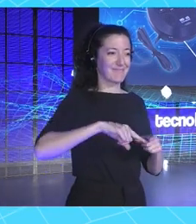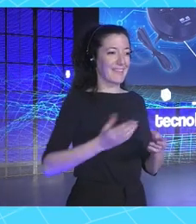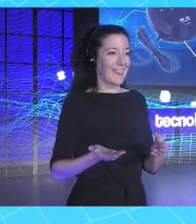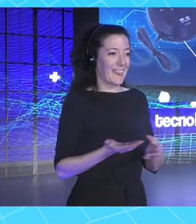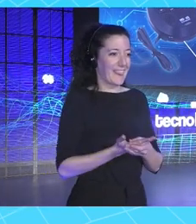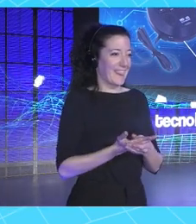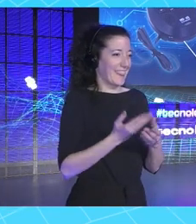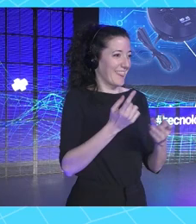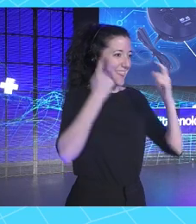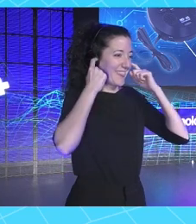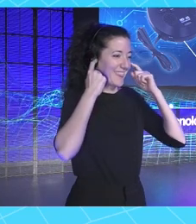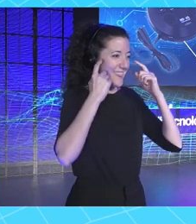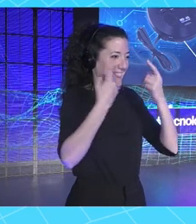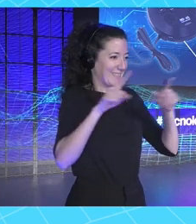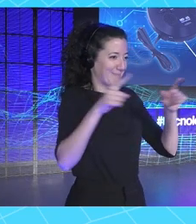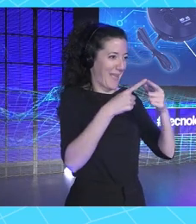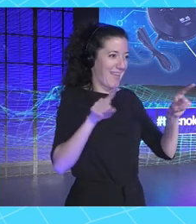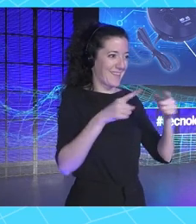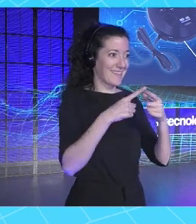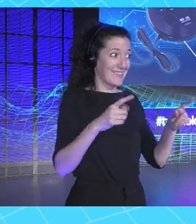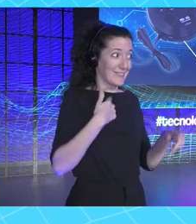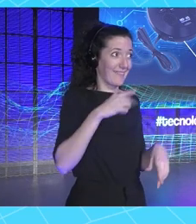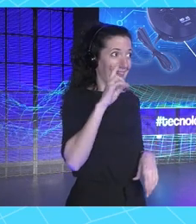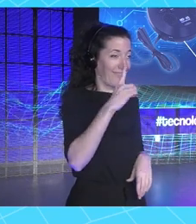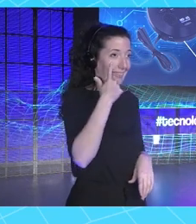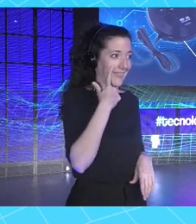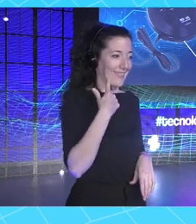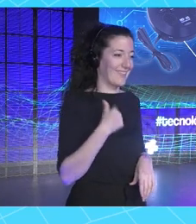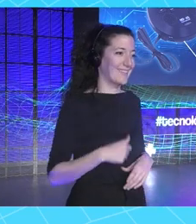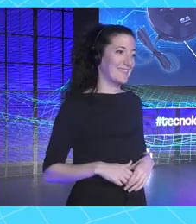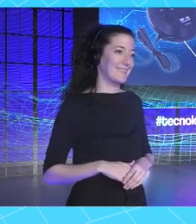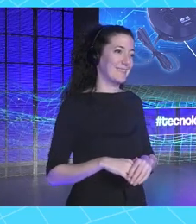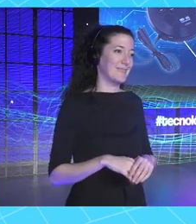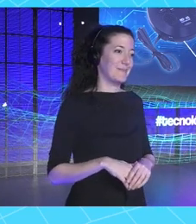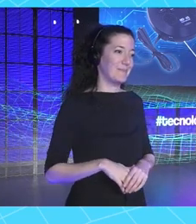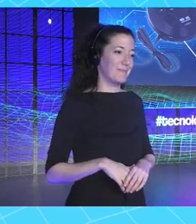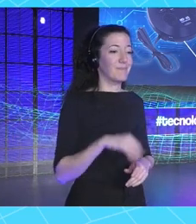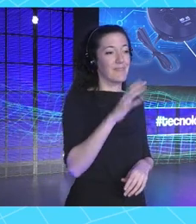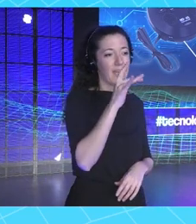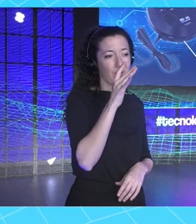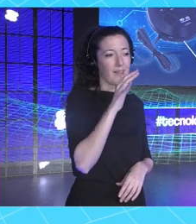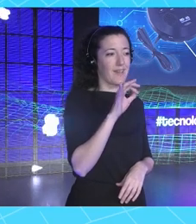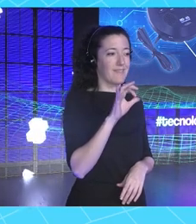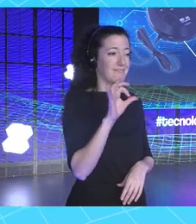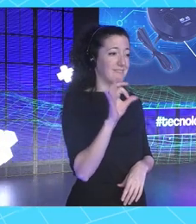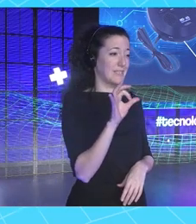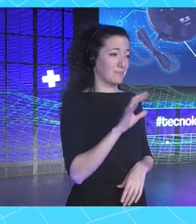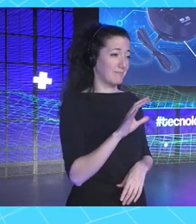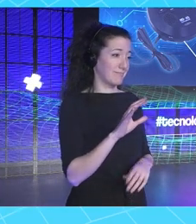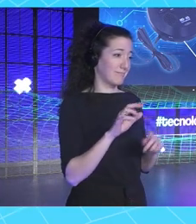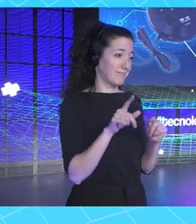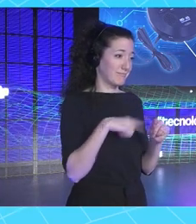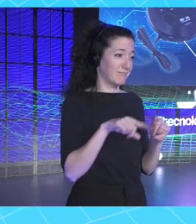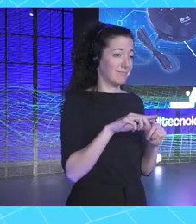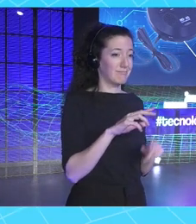Vais a empezar a llorar yo cuando lo estaba viendo digo no puede ser el disman ahora tenemos Spotify no había nada más bonito